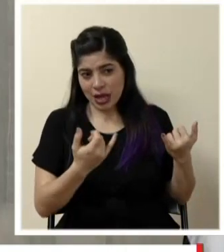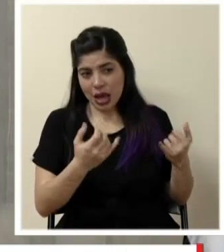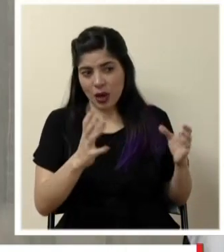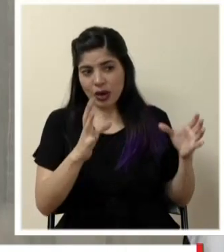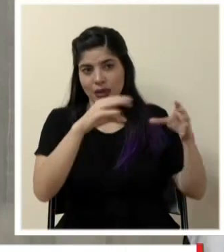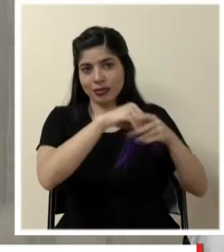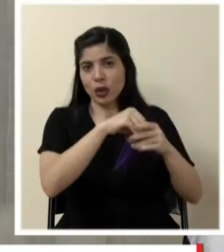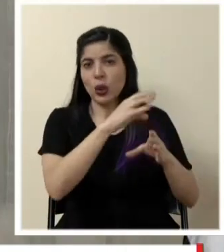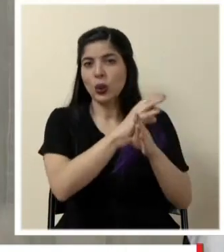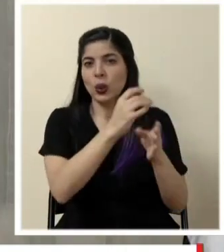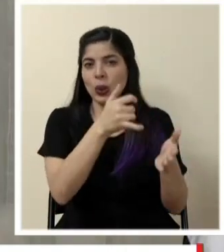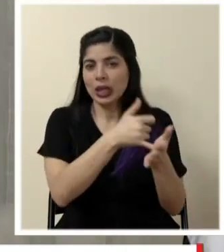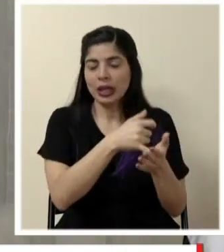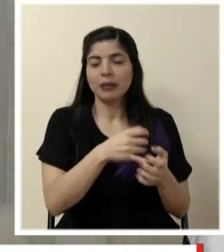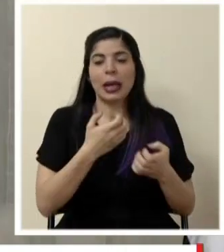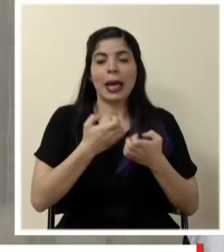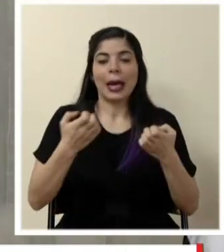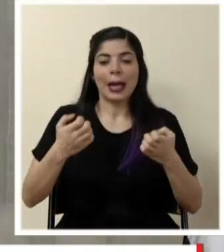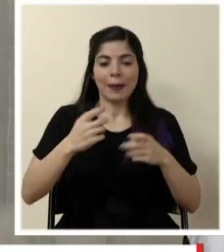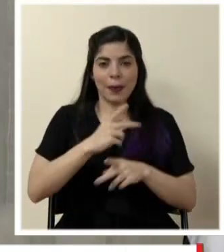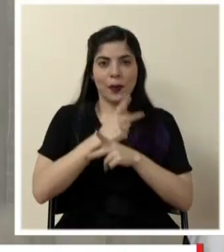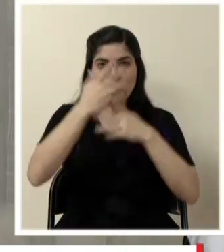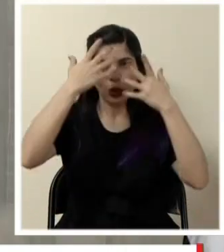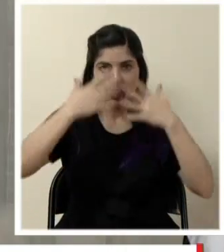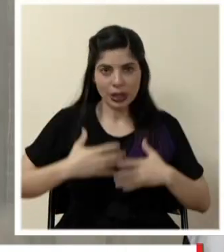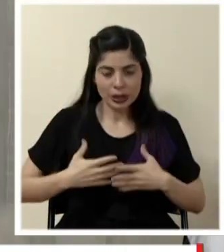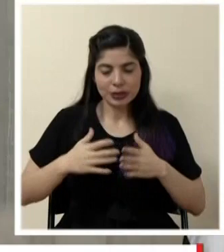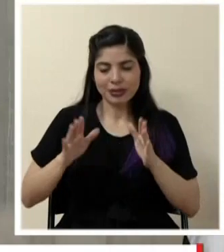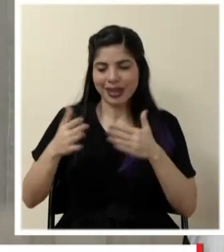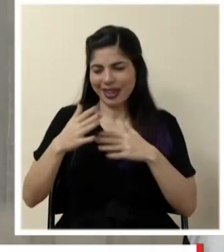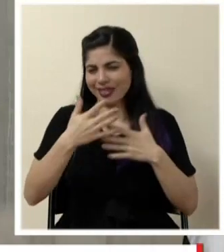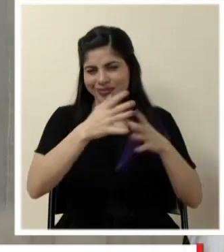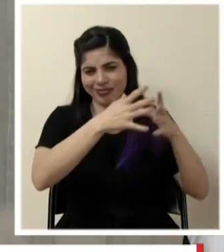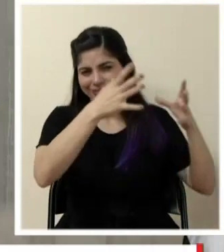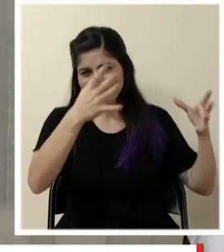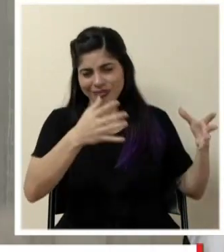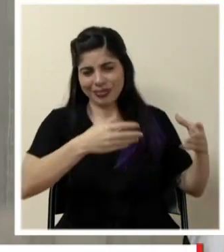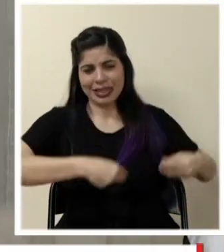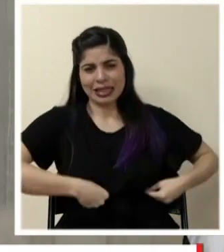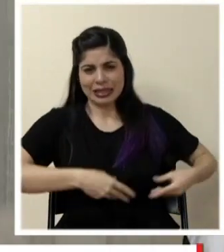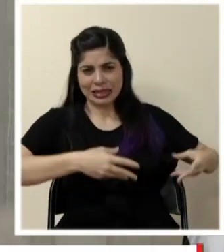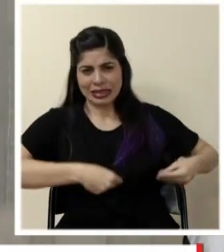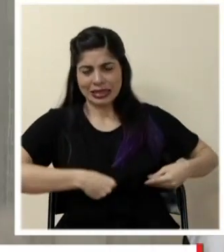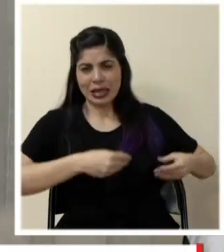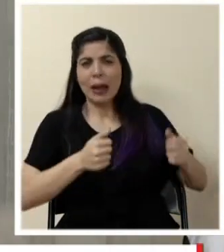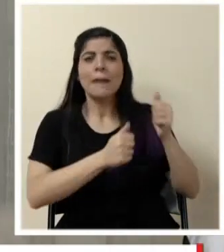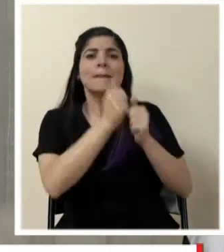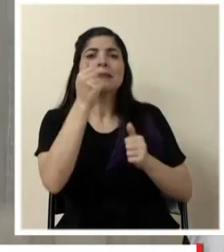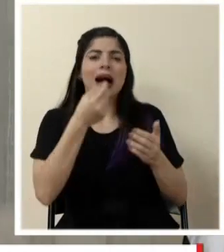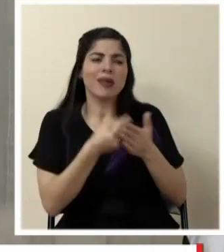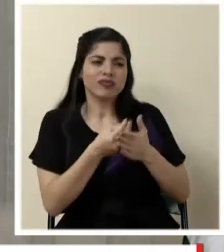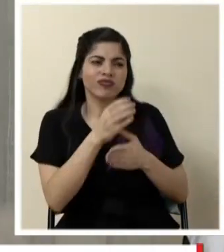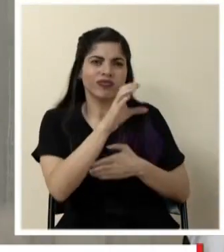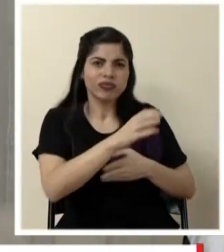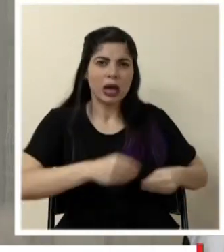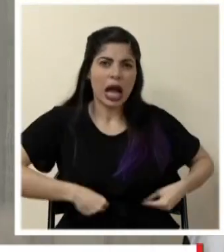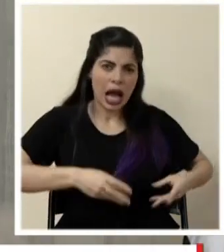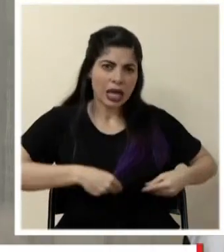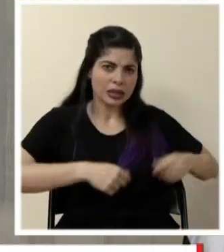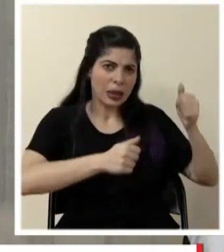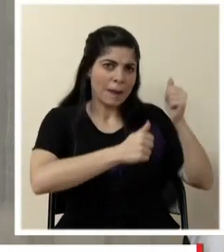cuidados intensivos, equipo de protección personal, kits, etcétera. Entonces hay una mucho mayor inversión y gasto. De